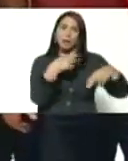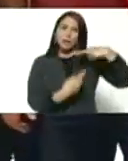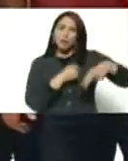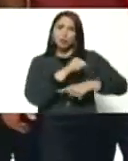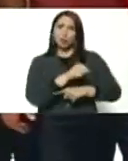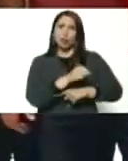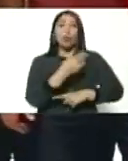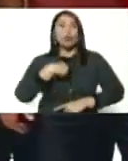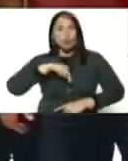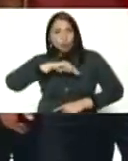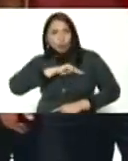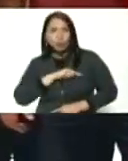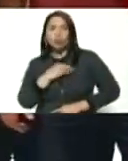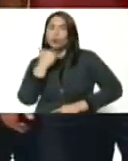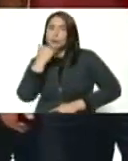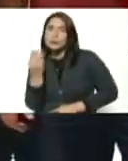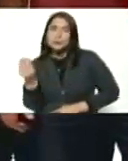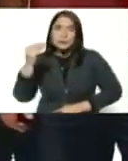la consolidación de algunas